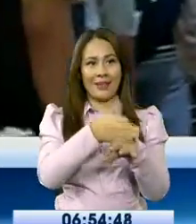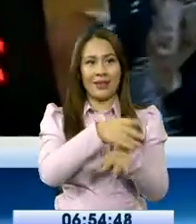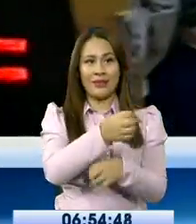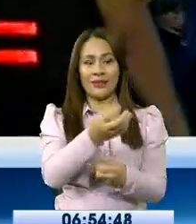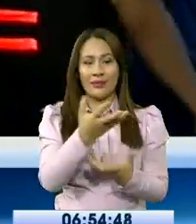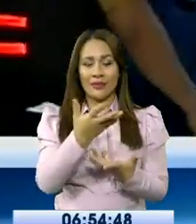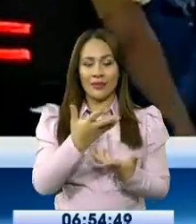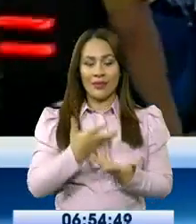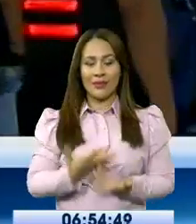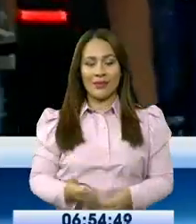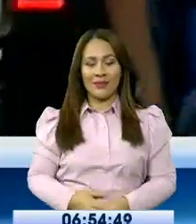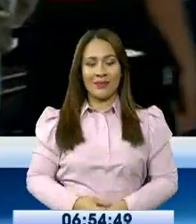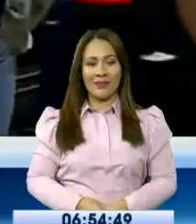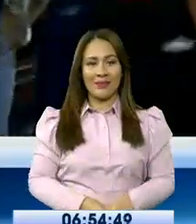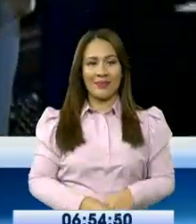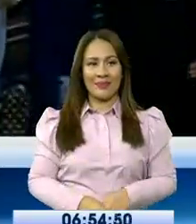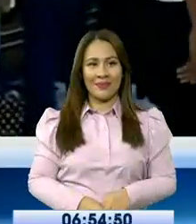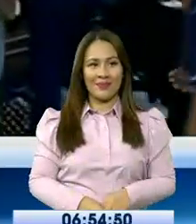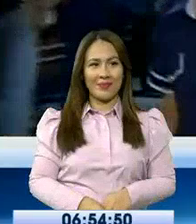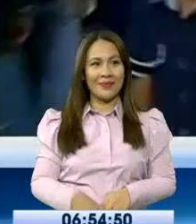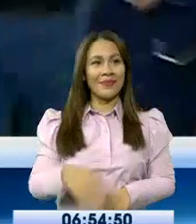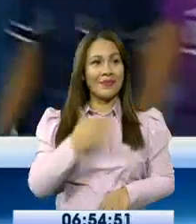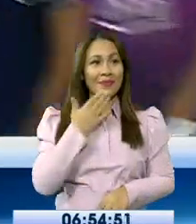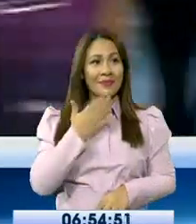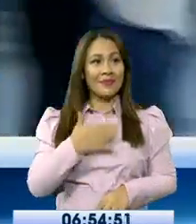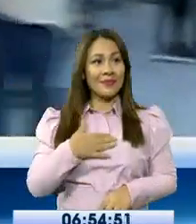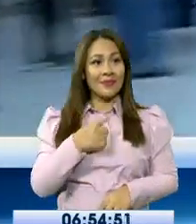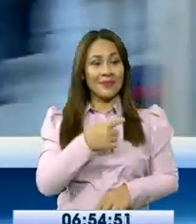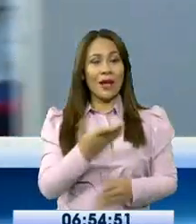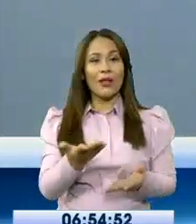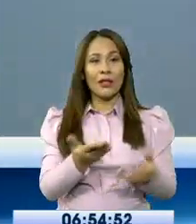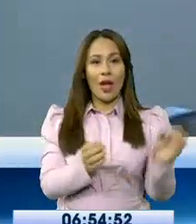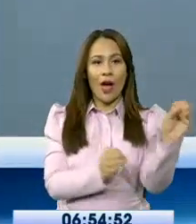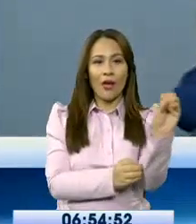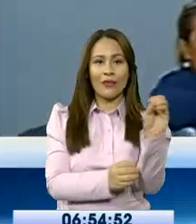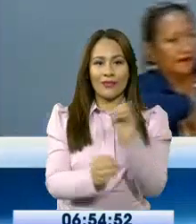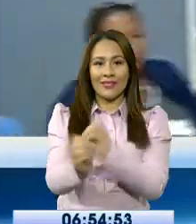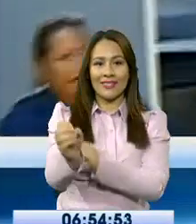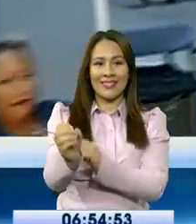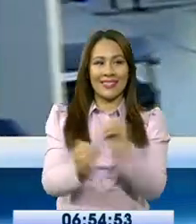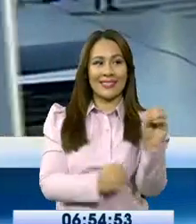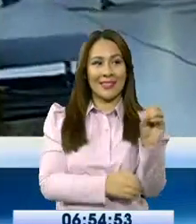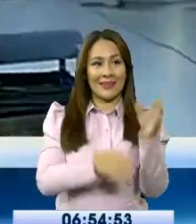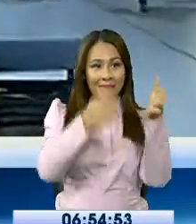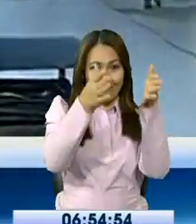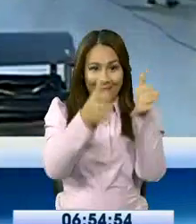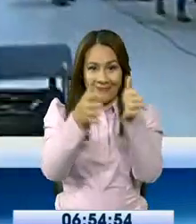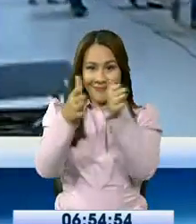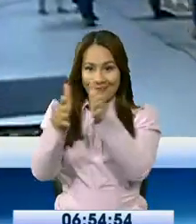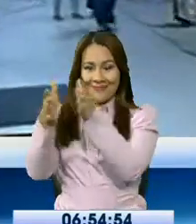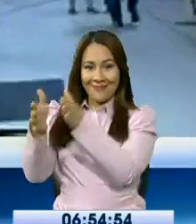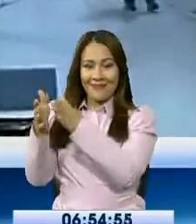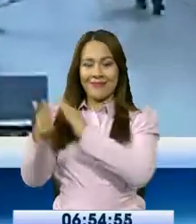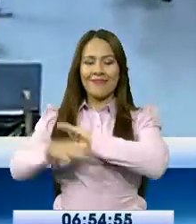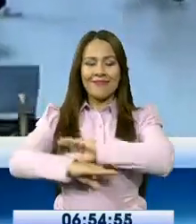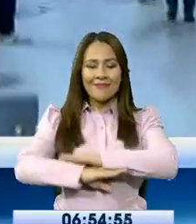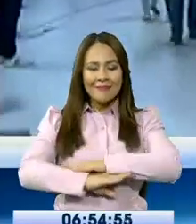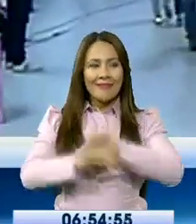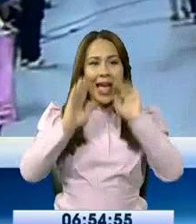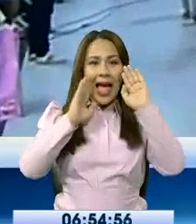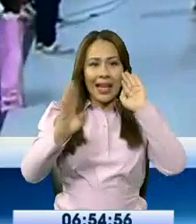usuarios que están acá en las oficinas de los buses que se dirigen